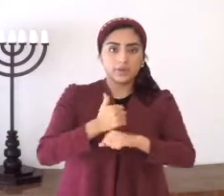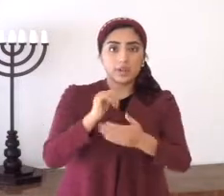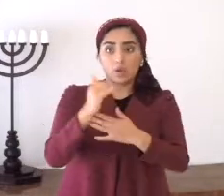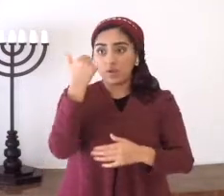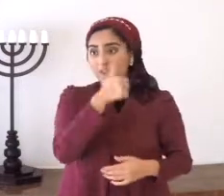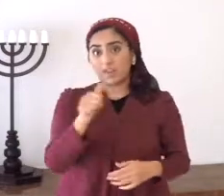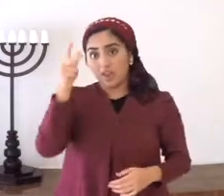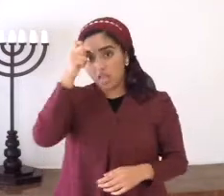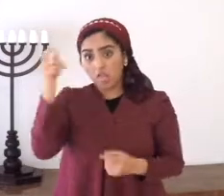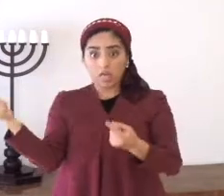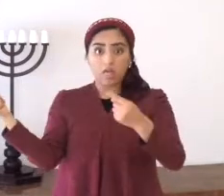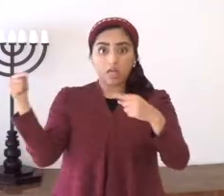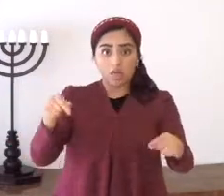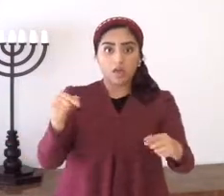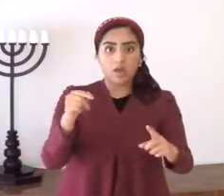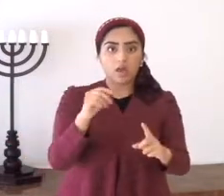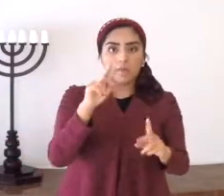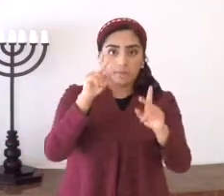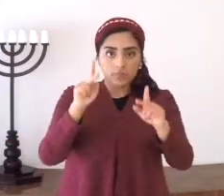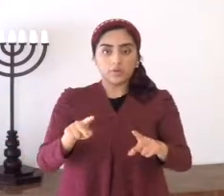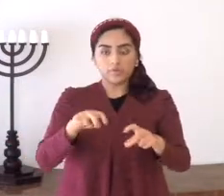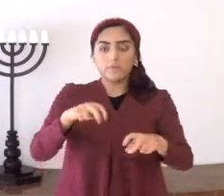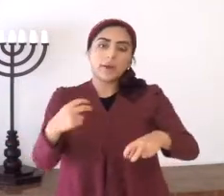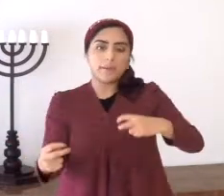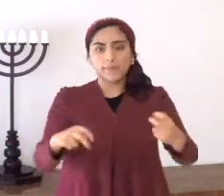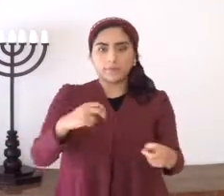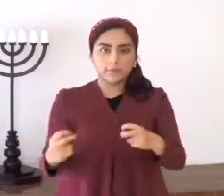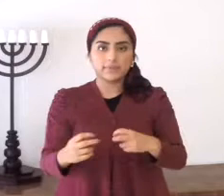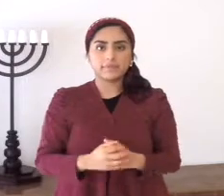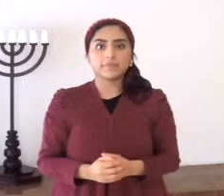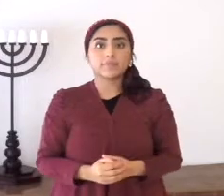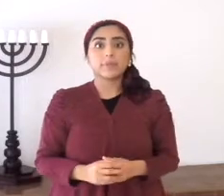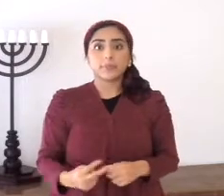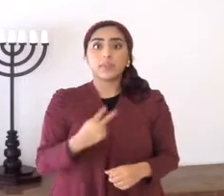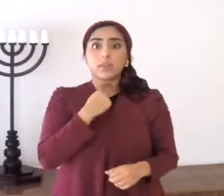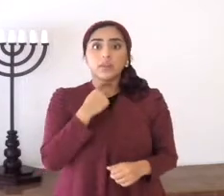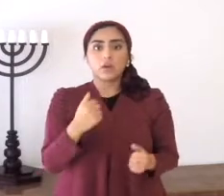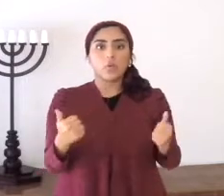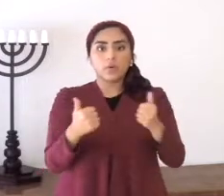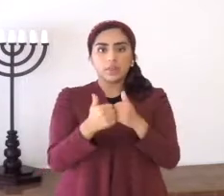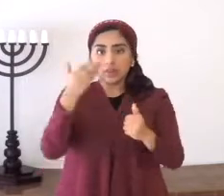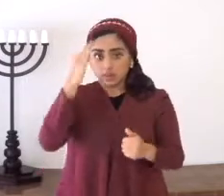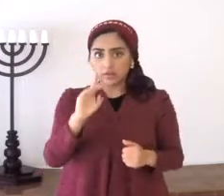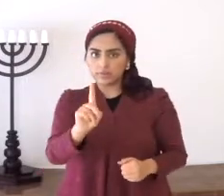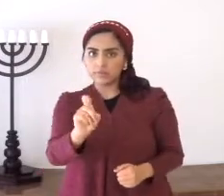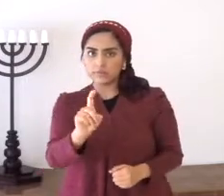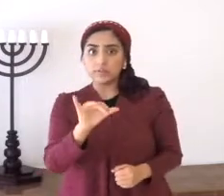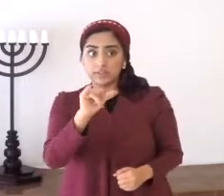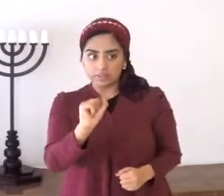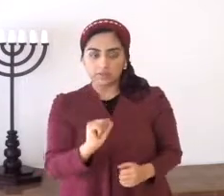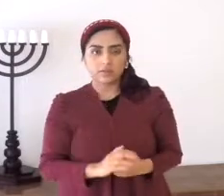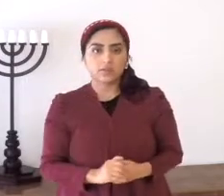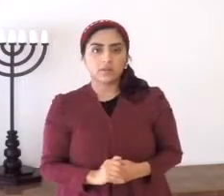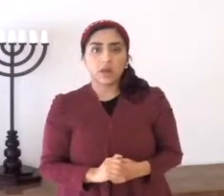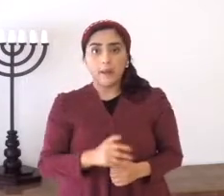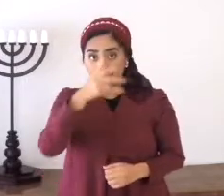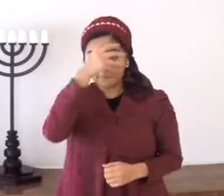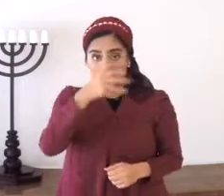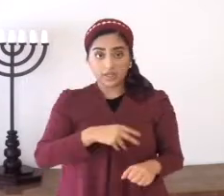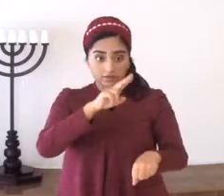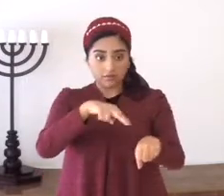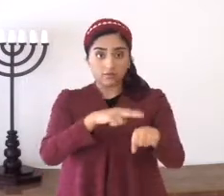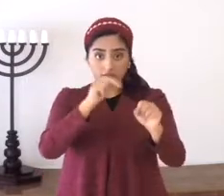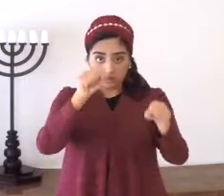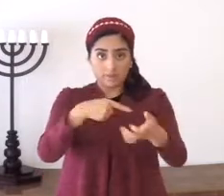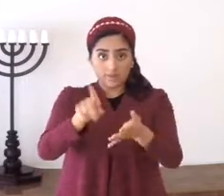parado. O sea que no está firme en la roca y por eso viene cualquier diablo y lo tira. ¿La deuda era